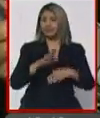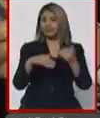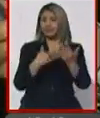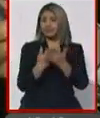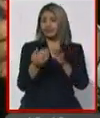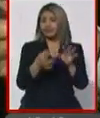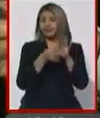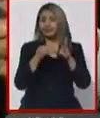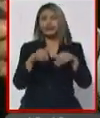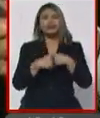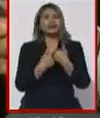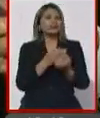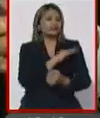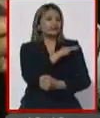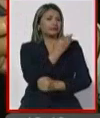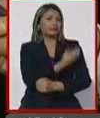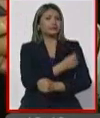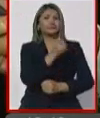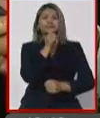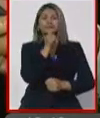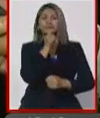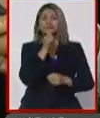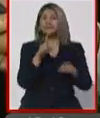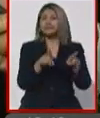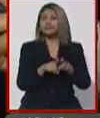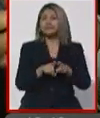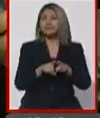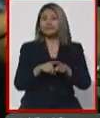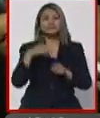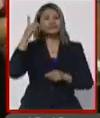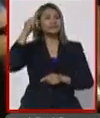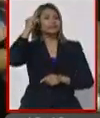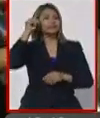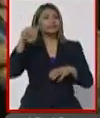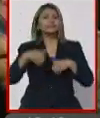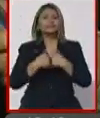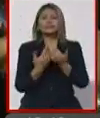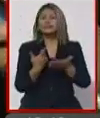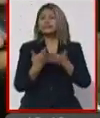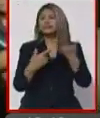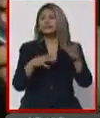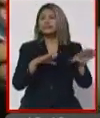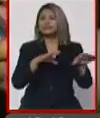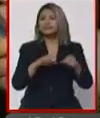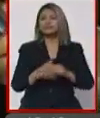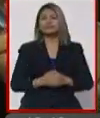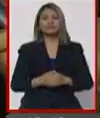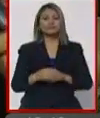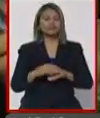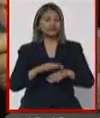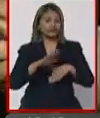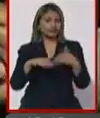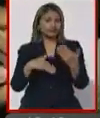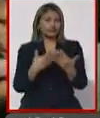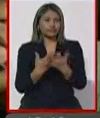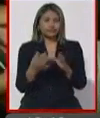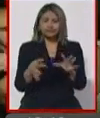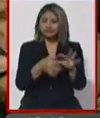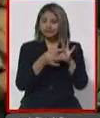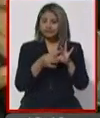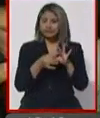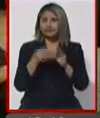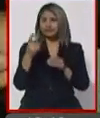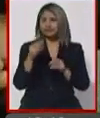canales unidos, cómo podemos unir fuerza al sector privado, el gobierno con mucho respeto, y poder hacer un evento donde podamos